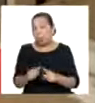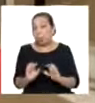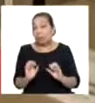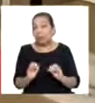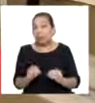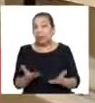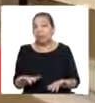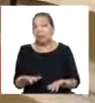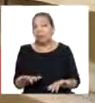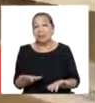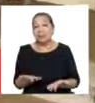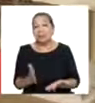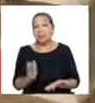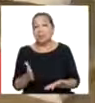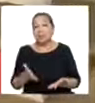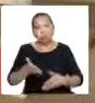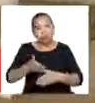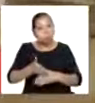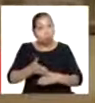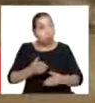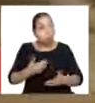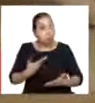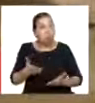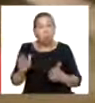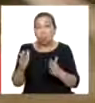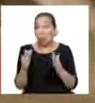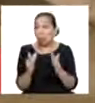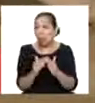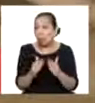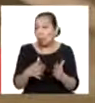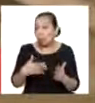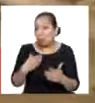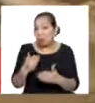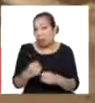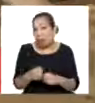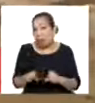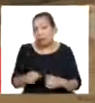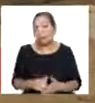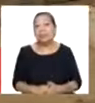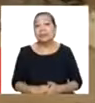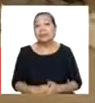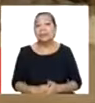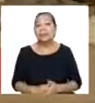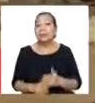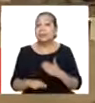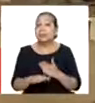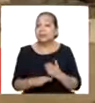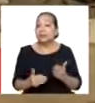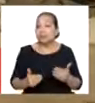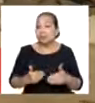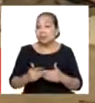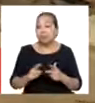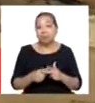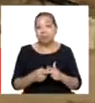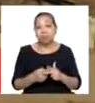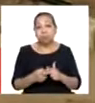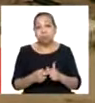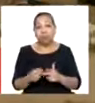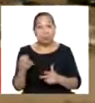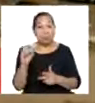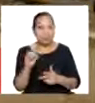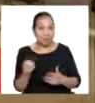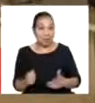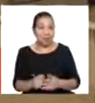un emprendedor, digamos, en su carpintería que puede instalar en casa, podría empezar a fabricar. Esto es para que básicamente los emprendedores inicien desde